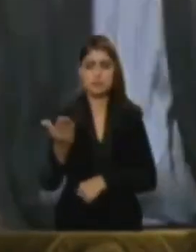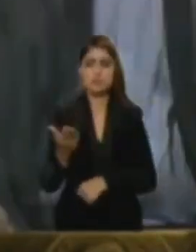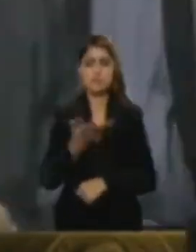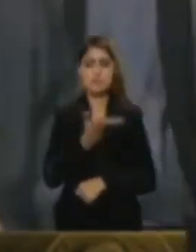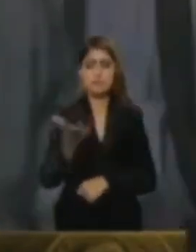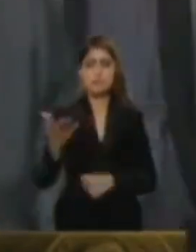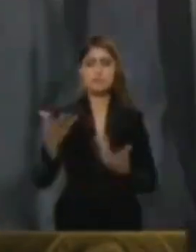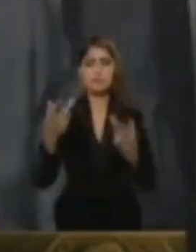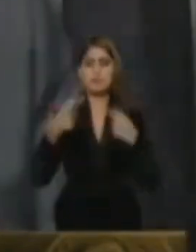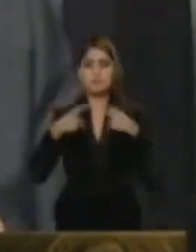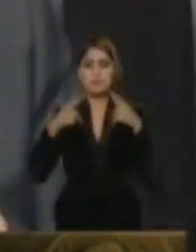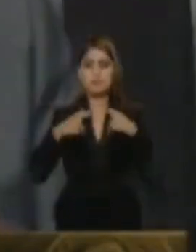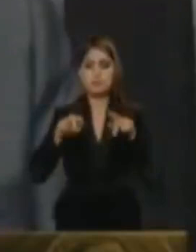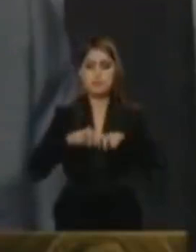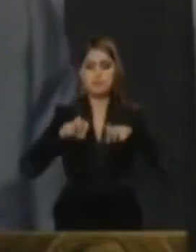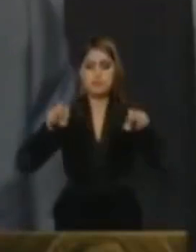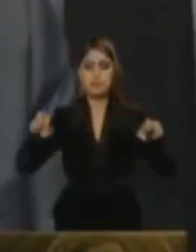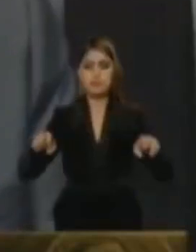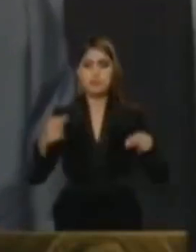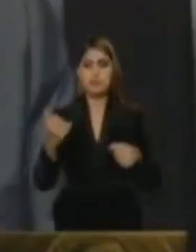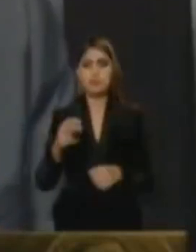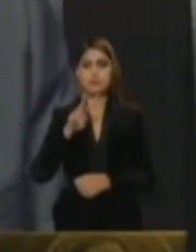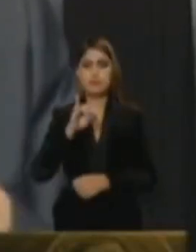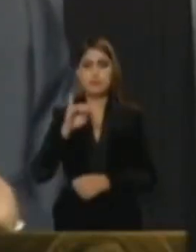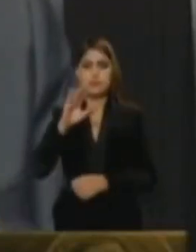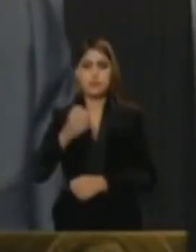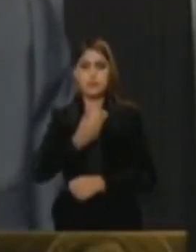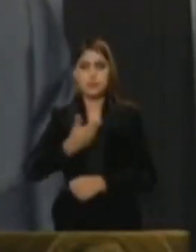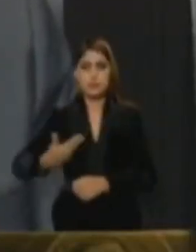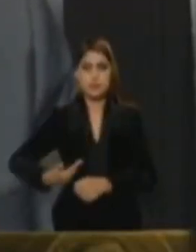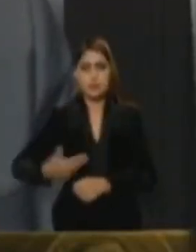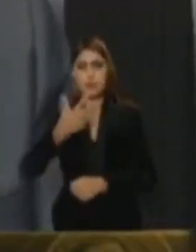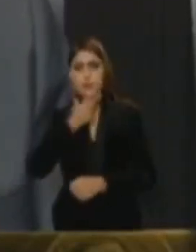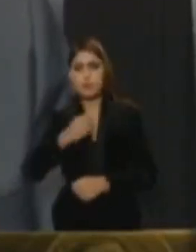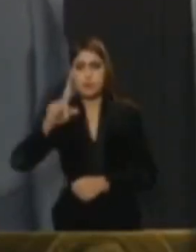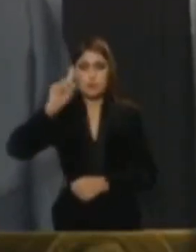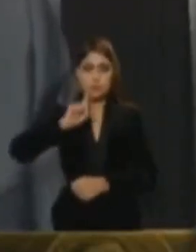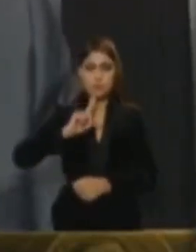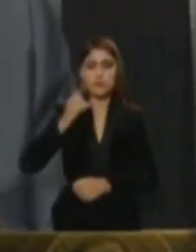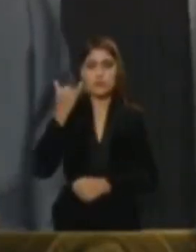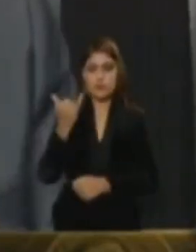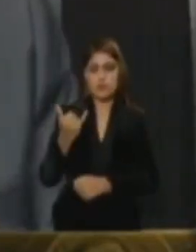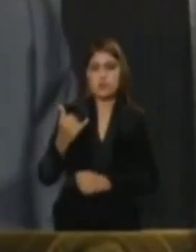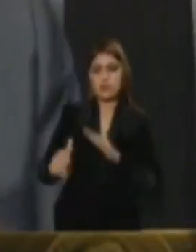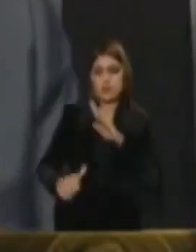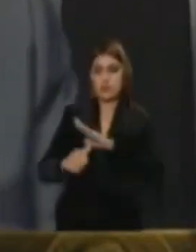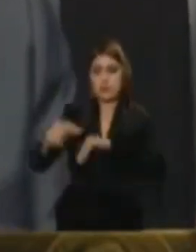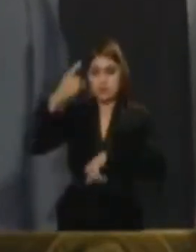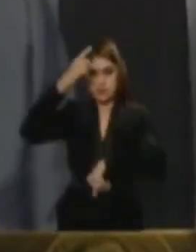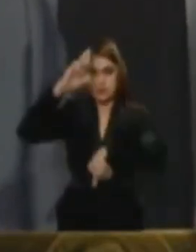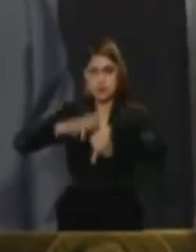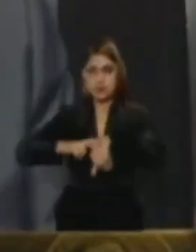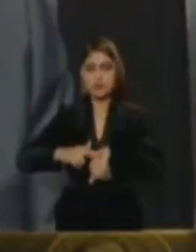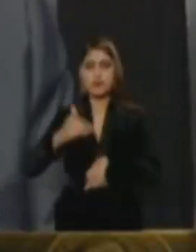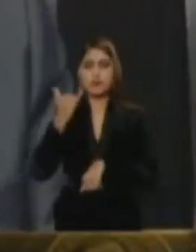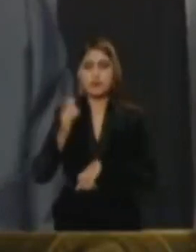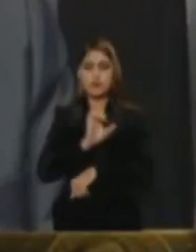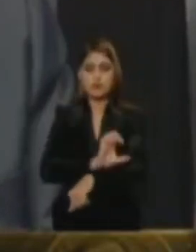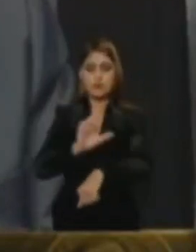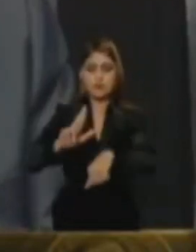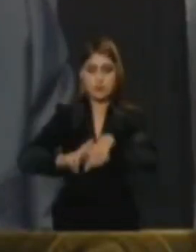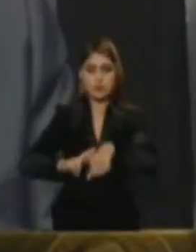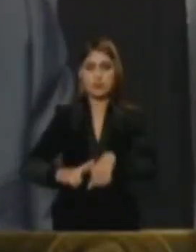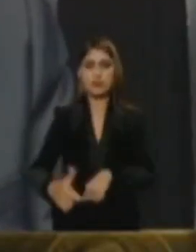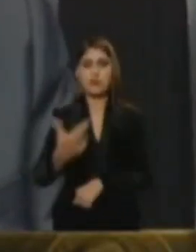las vicepresidentas y al vicepresidente de la mesa directiva, a las